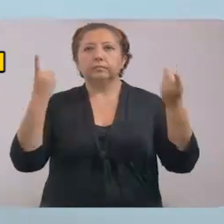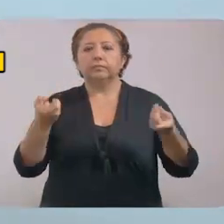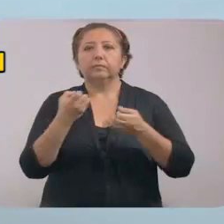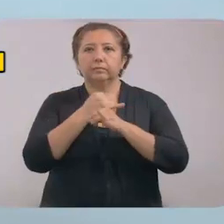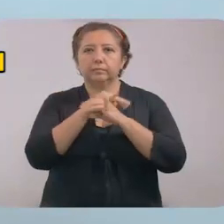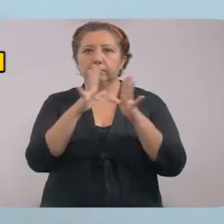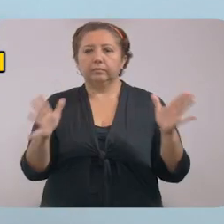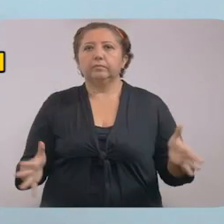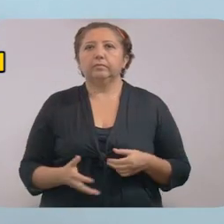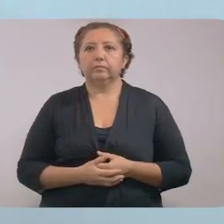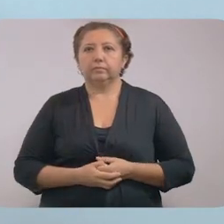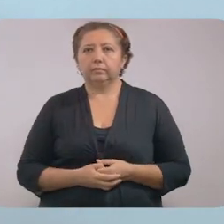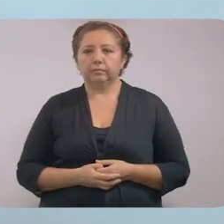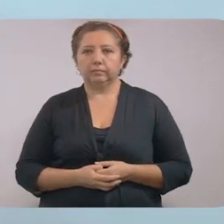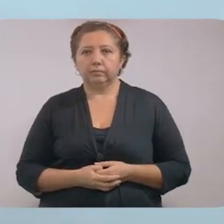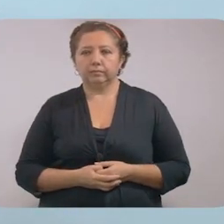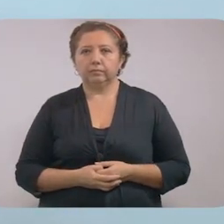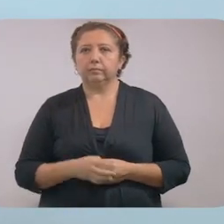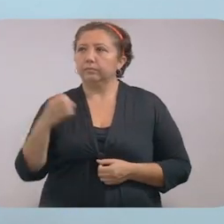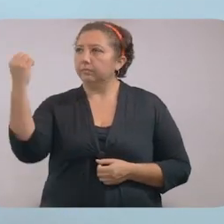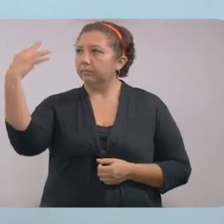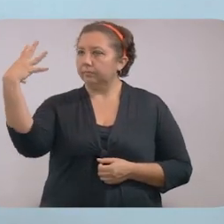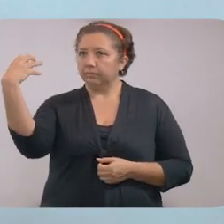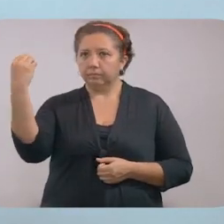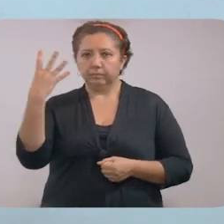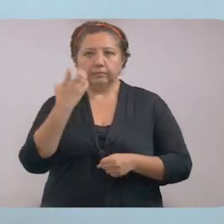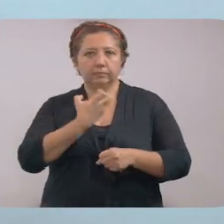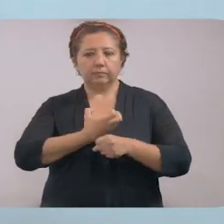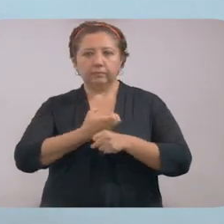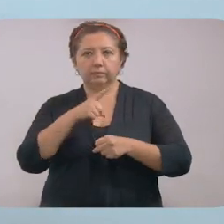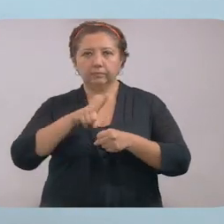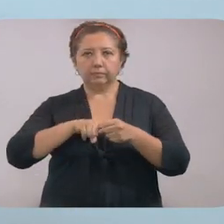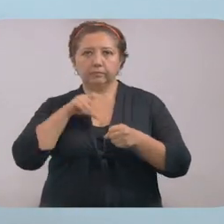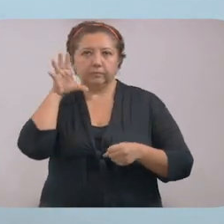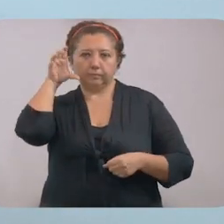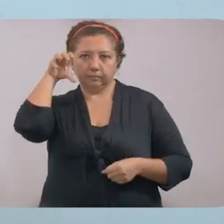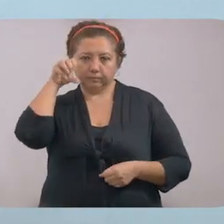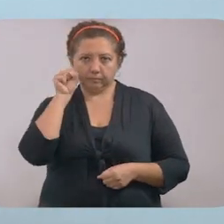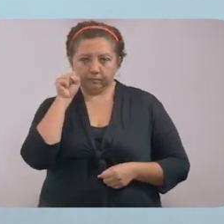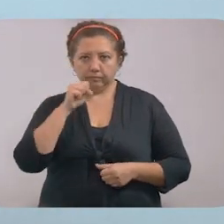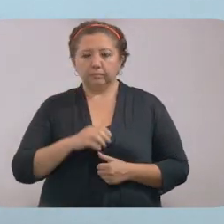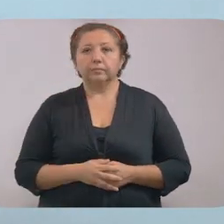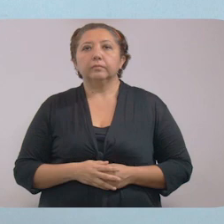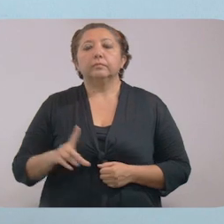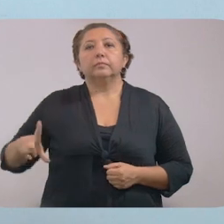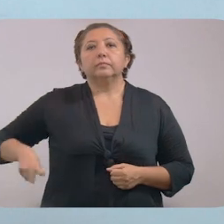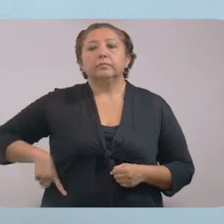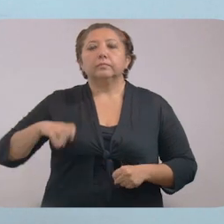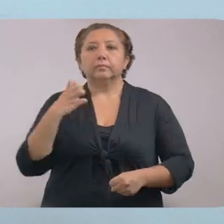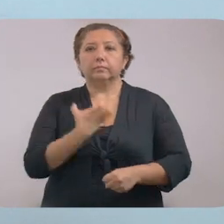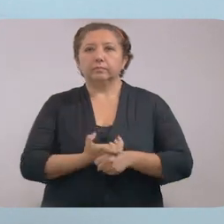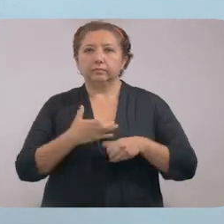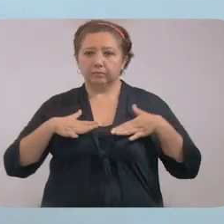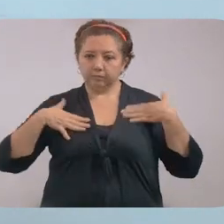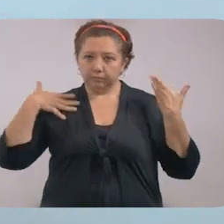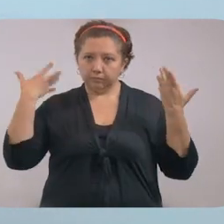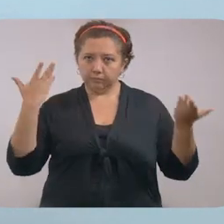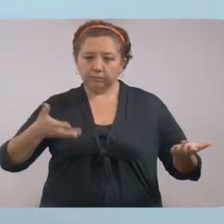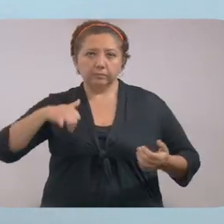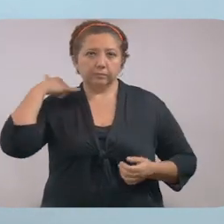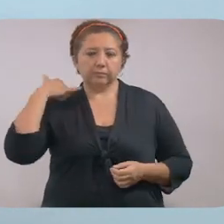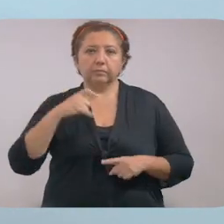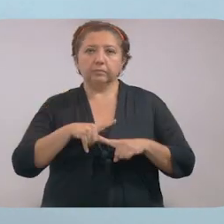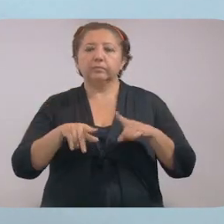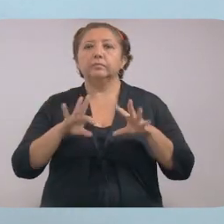esta información. El semáforo epidemiológico estatal está en naranja. El gobierno del estado ha puesto a disposición de